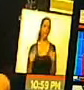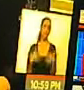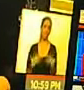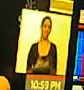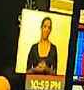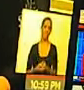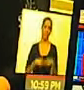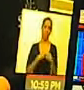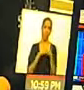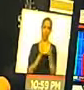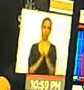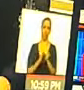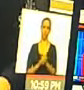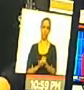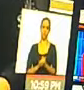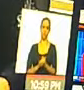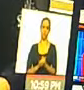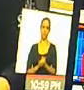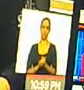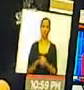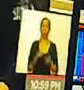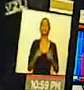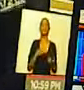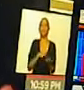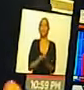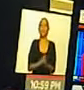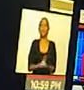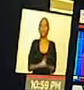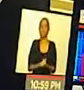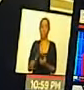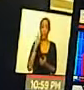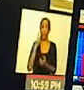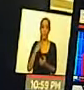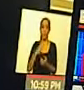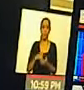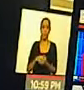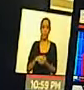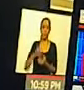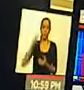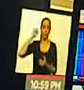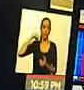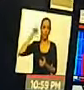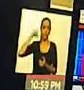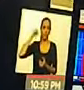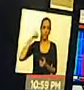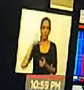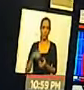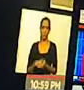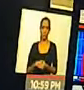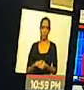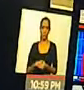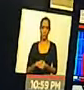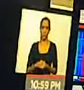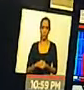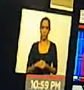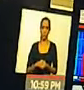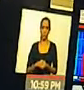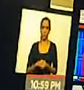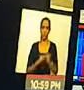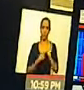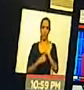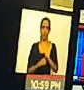coñazos. Es cosas que están pasando. Miren, tenemos el video, el audio. Vamos a ponerlo, muchachos,